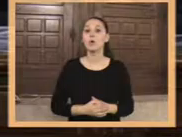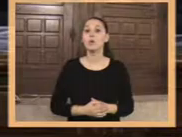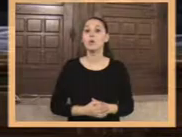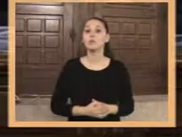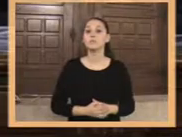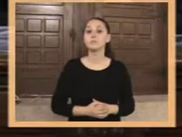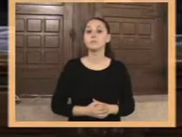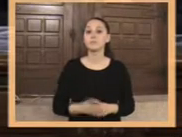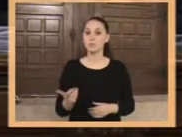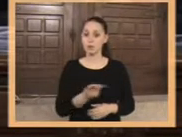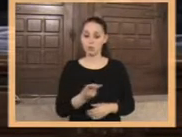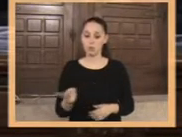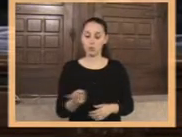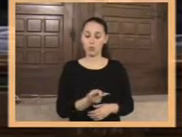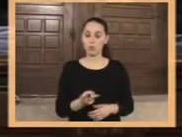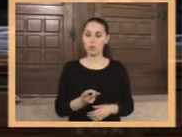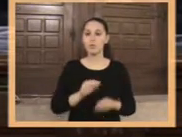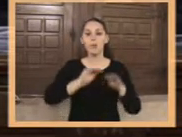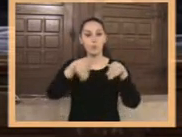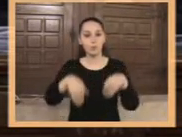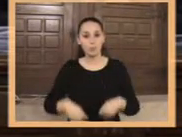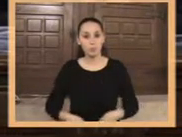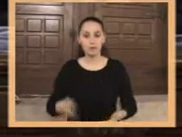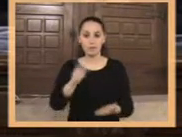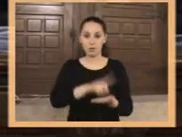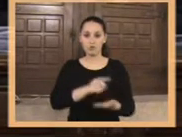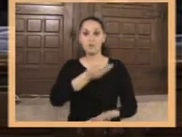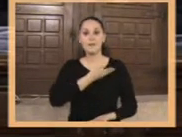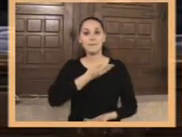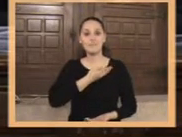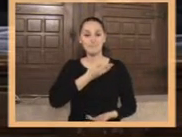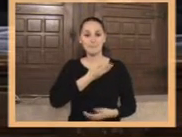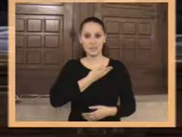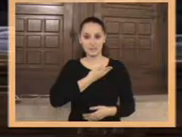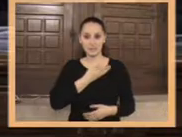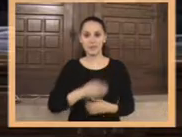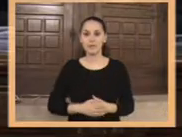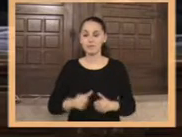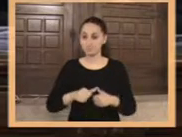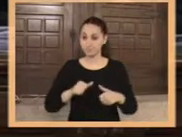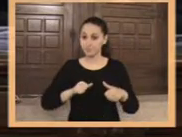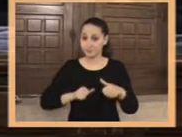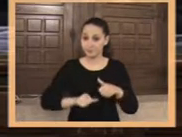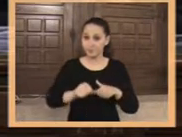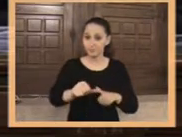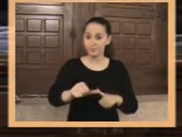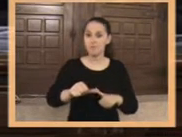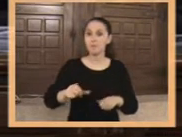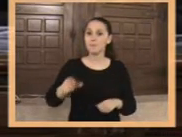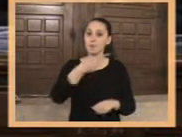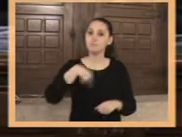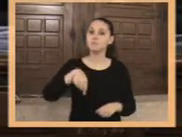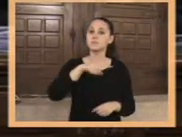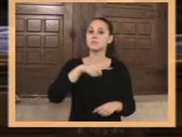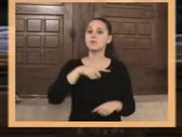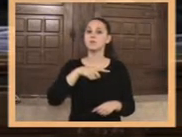años 70 vuelven a ser del Ayuntamiento de Plasencia. A partir de aquí, nosotros lo que tenemos que hacer, y es lo que estamos